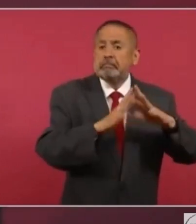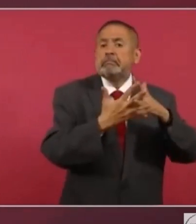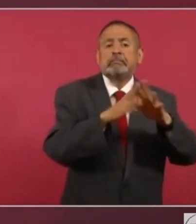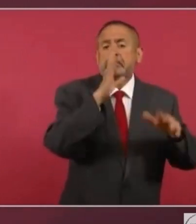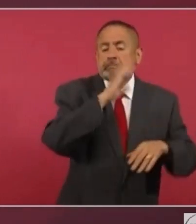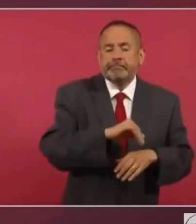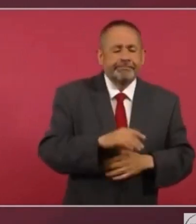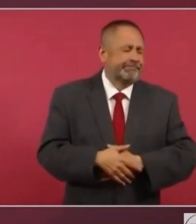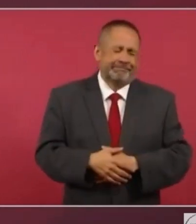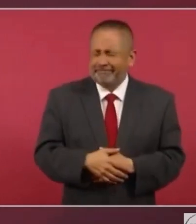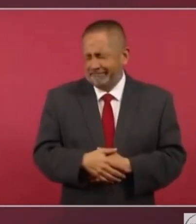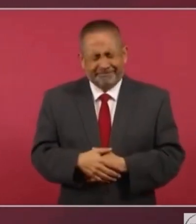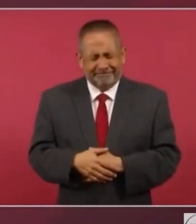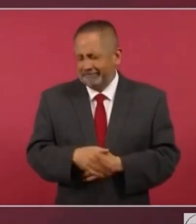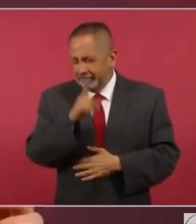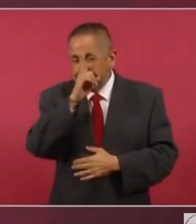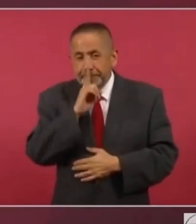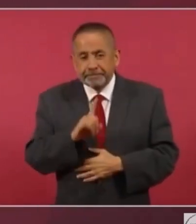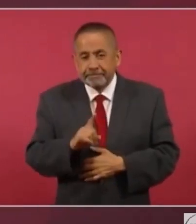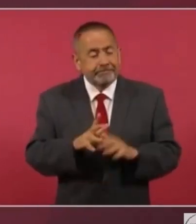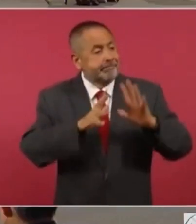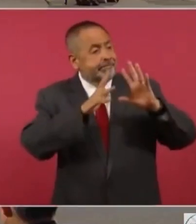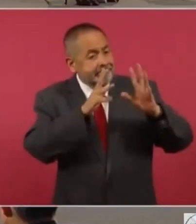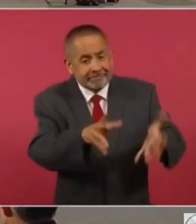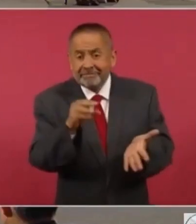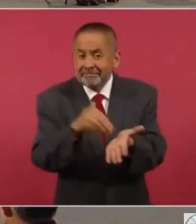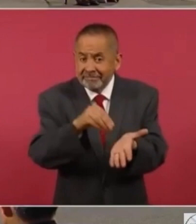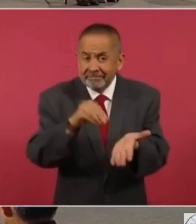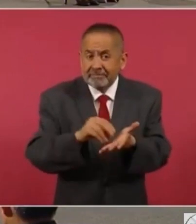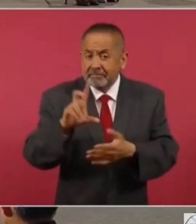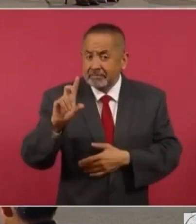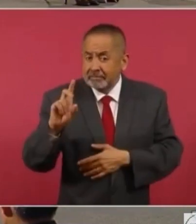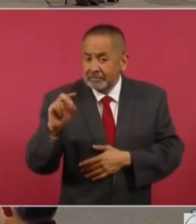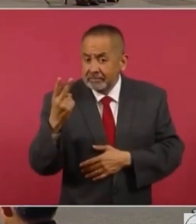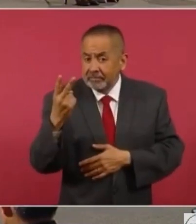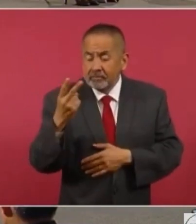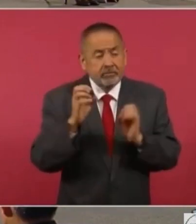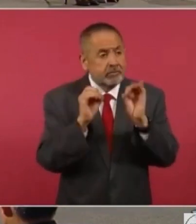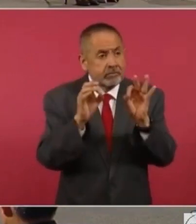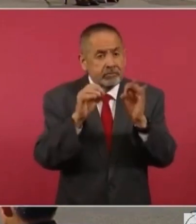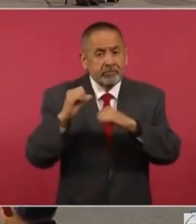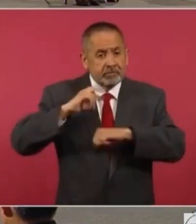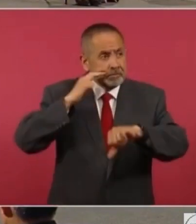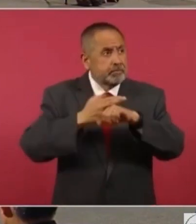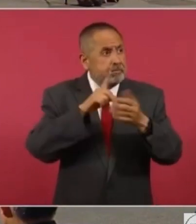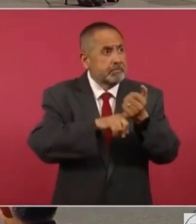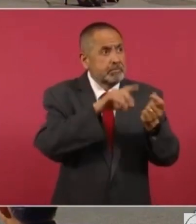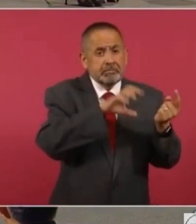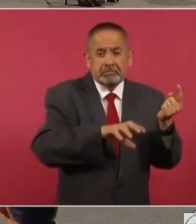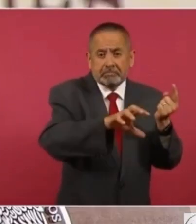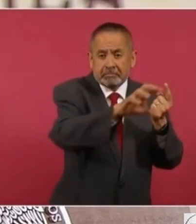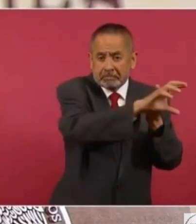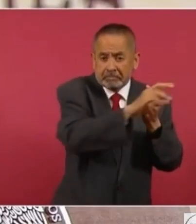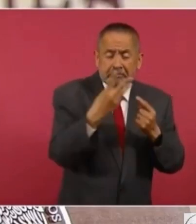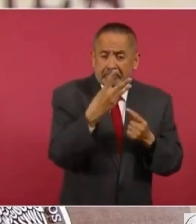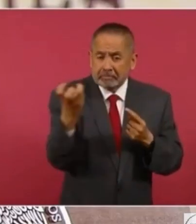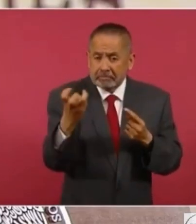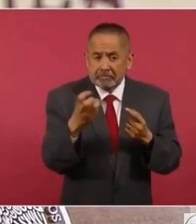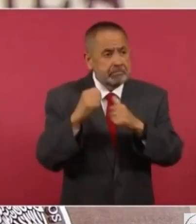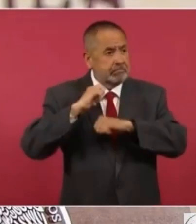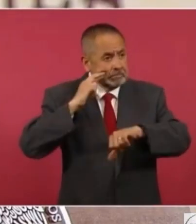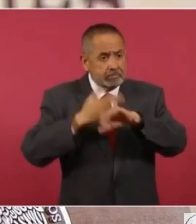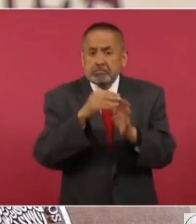establece que el INE mantiene sus 32 órganos locales y sus 300 órganos